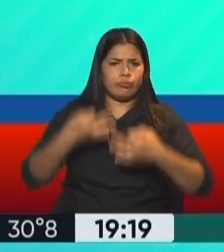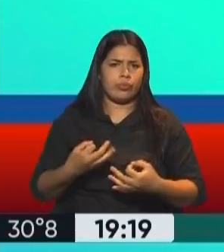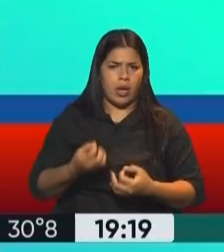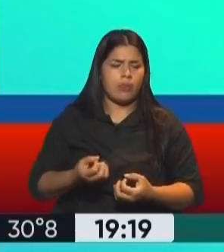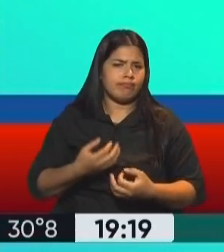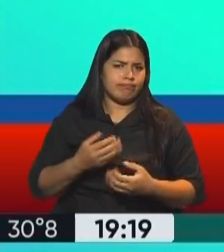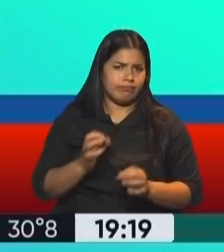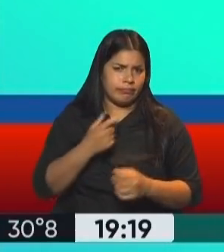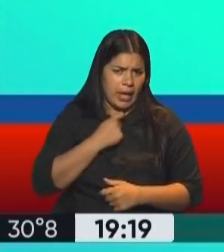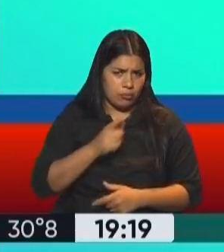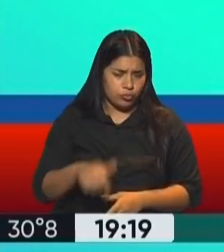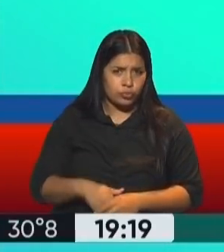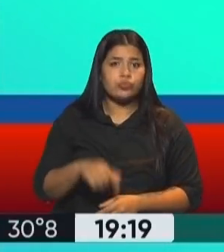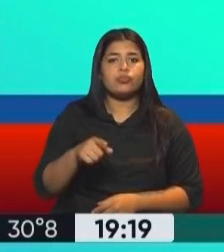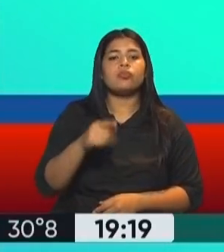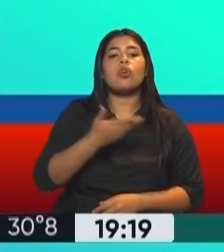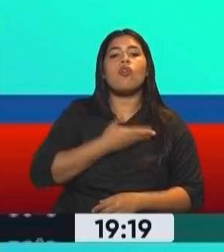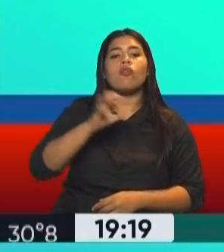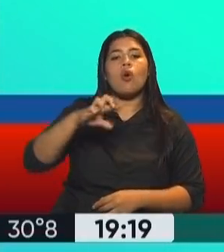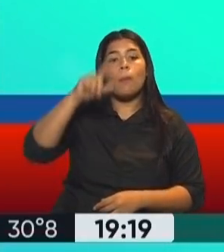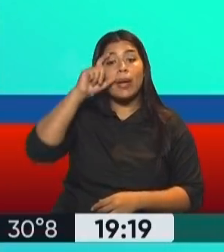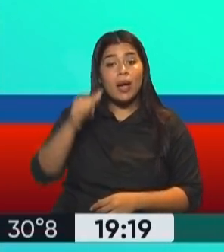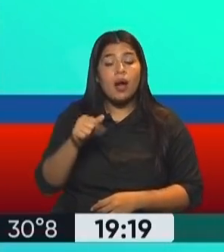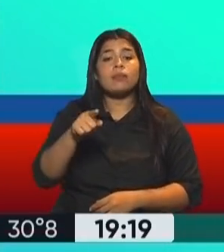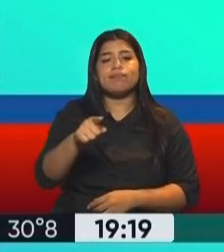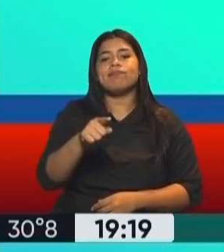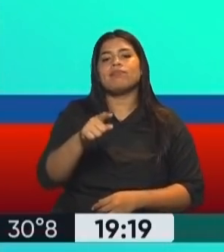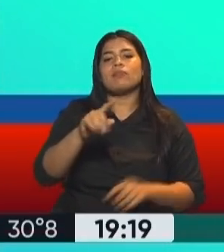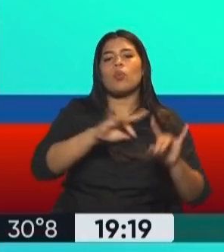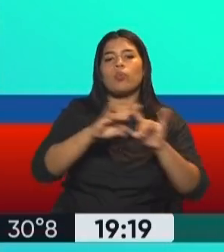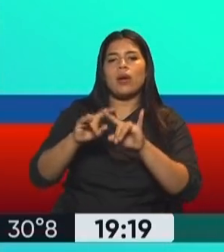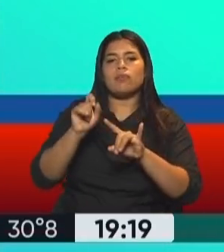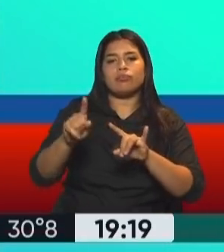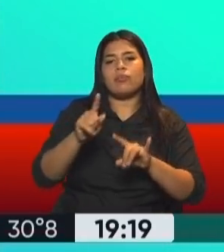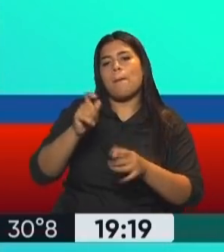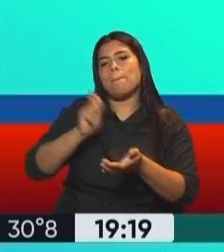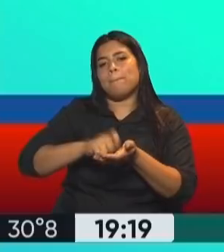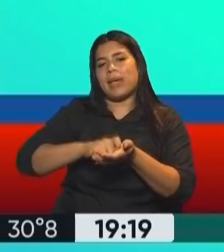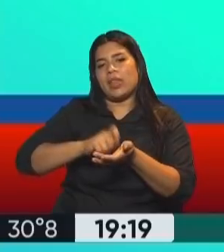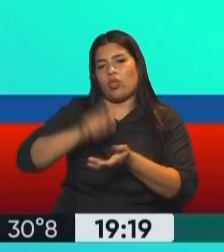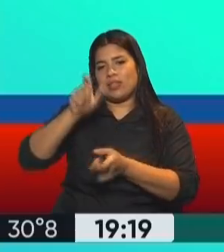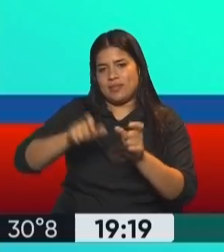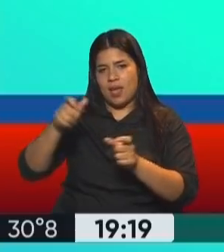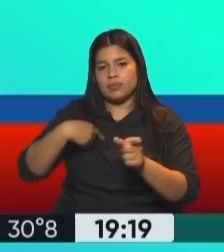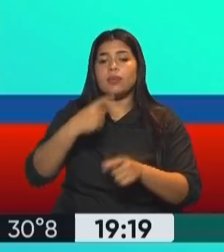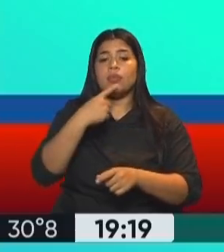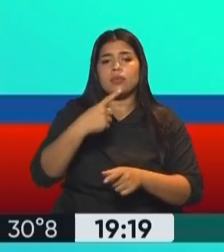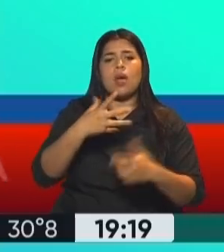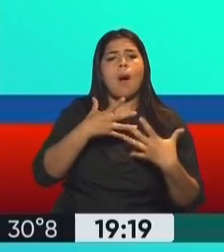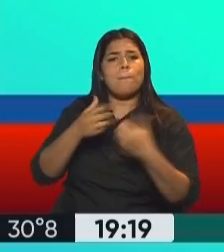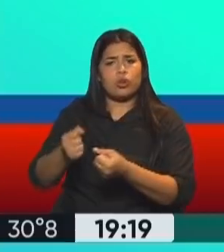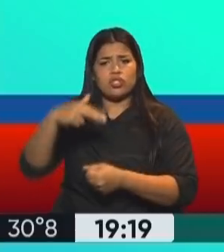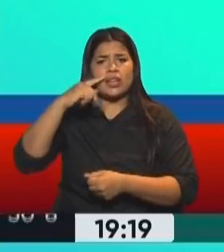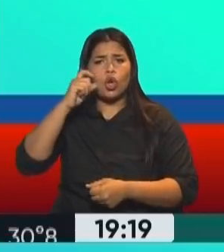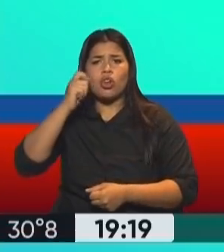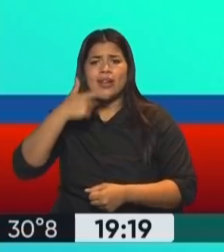Tenemos más, ahí vemos FOPEA, este foro de periodistas. Dice FOPEA se solidariza con Nicolás Munafó, periodista del canal